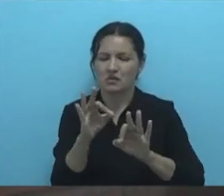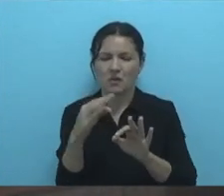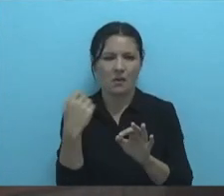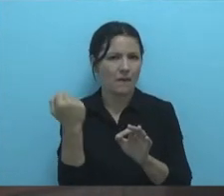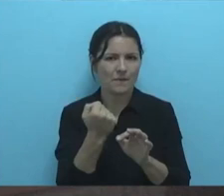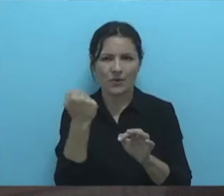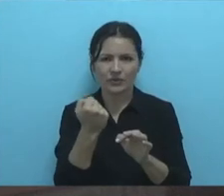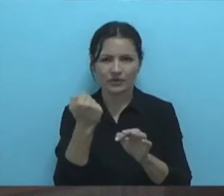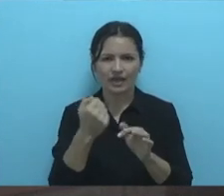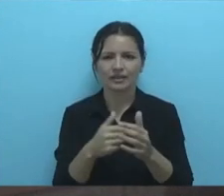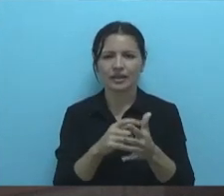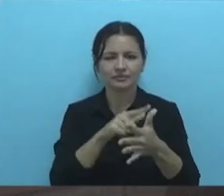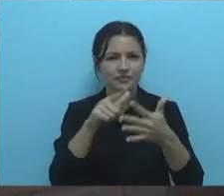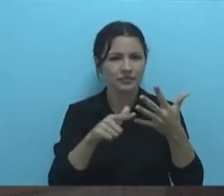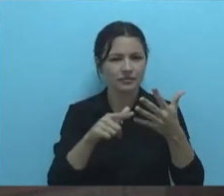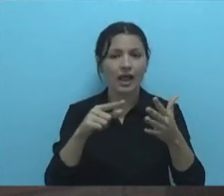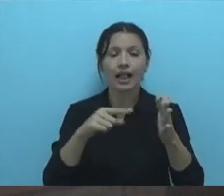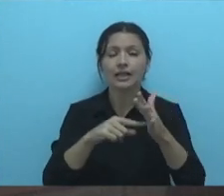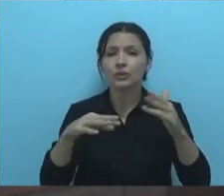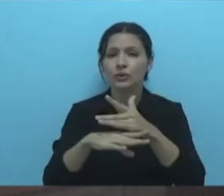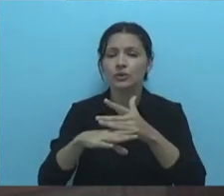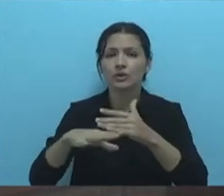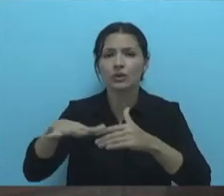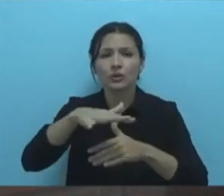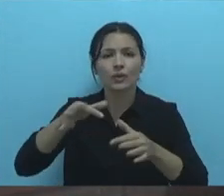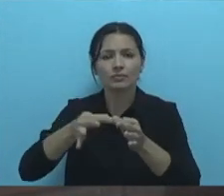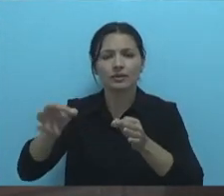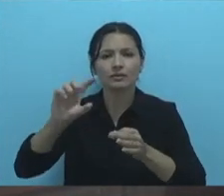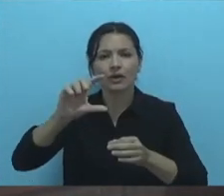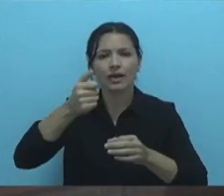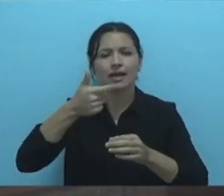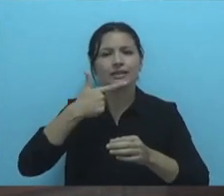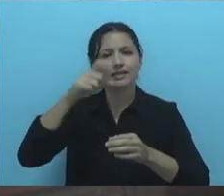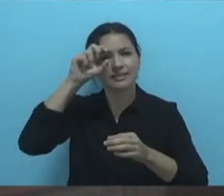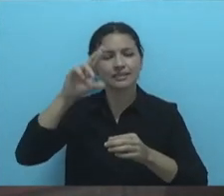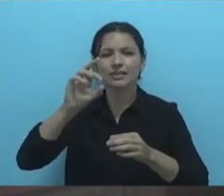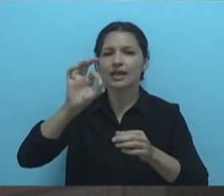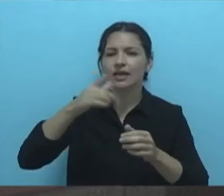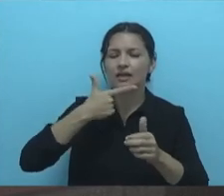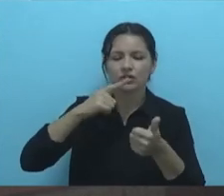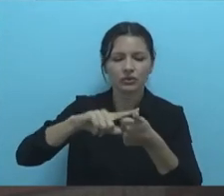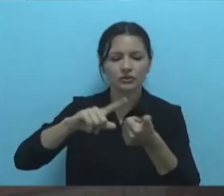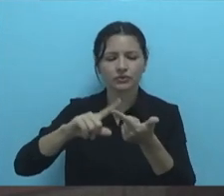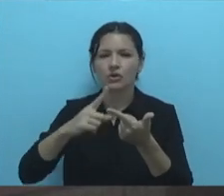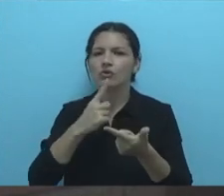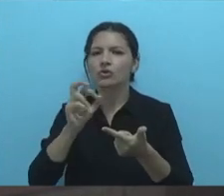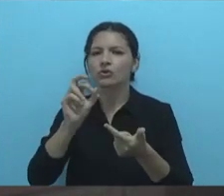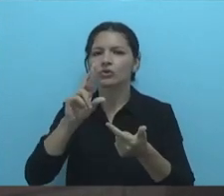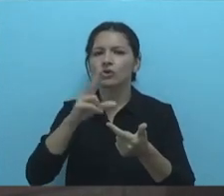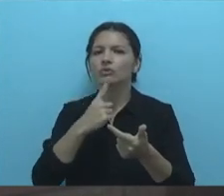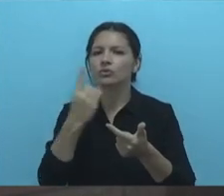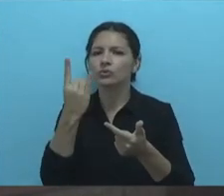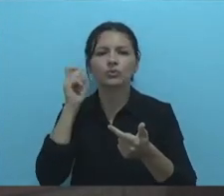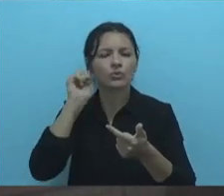significativas en este caso del departamento caseros la localidad de tortugas y la localidad de Casilda